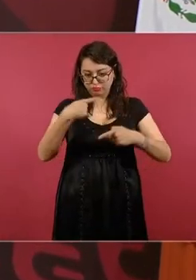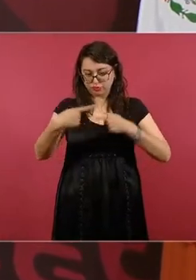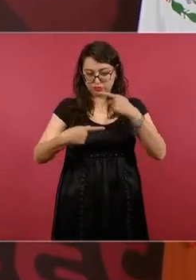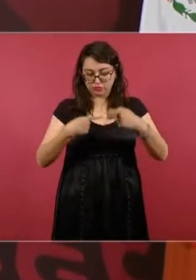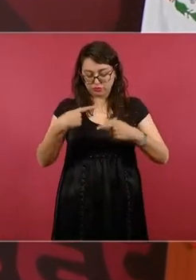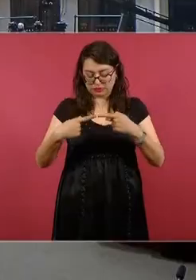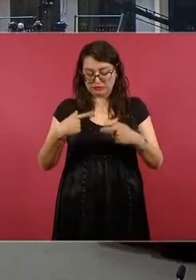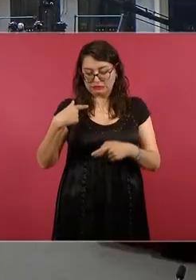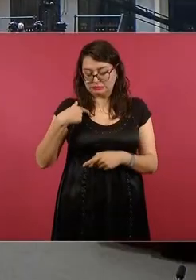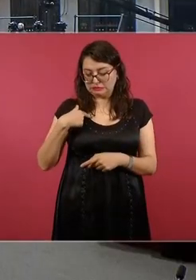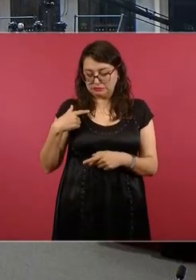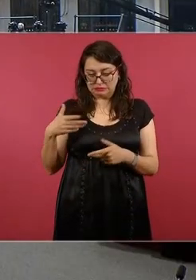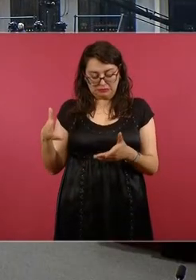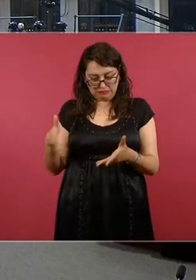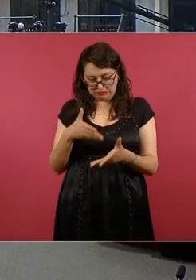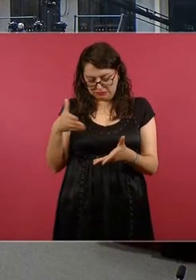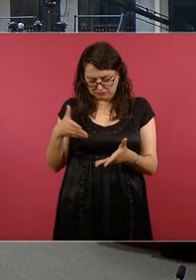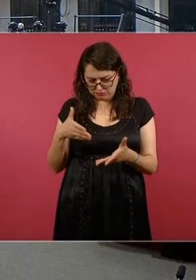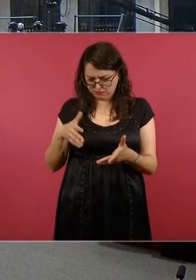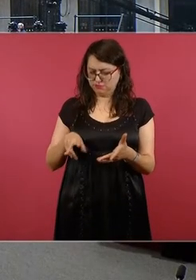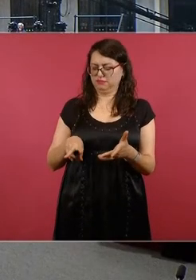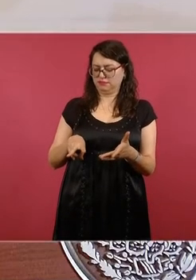Dice,